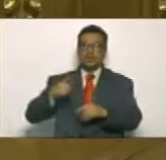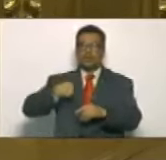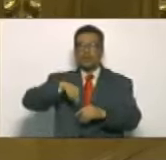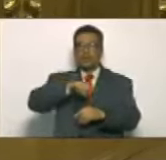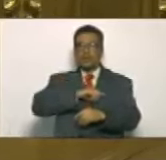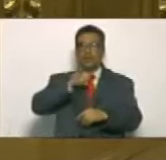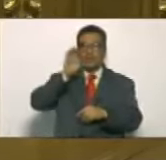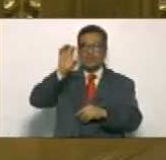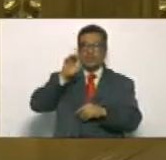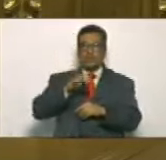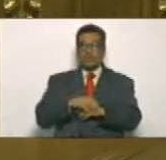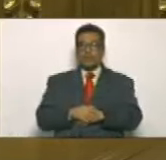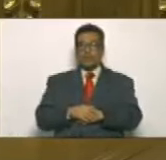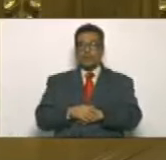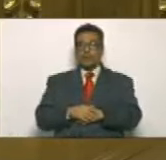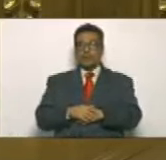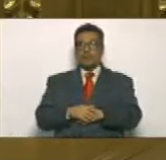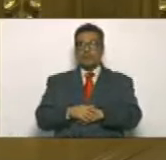nuestro país.